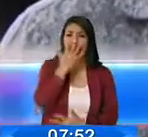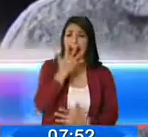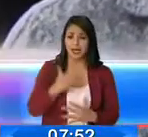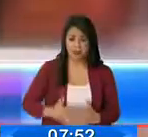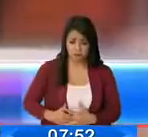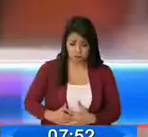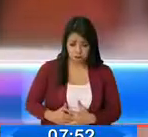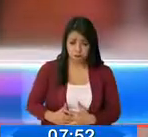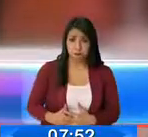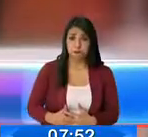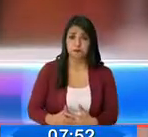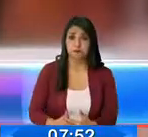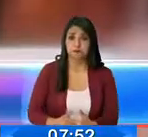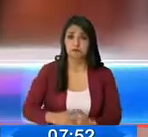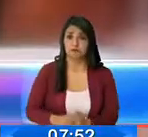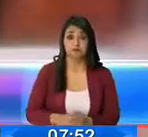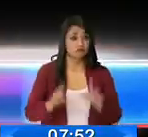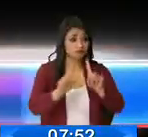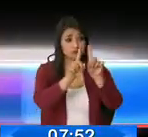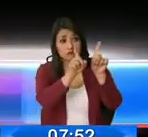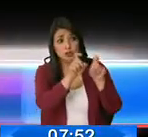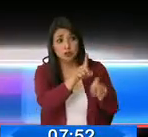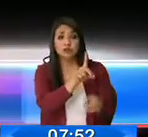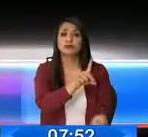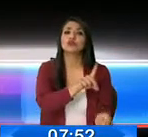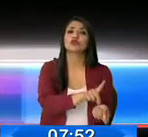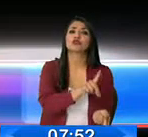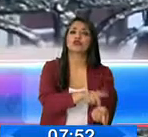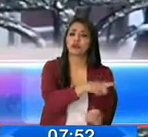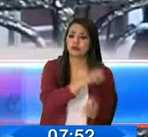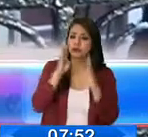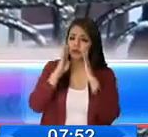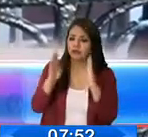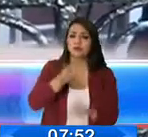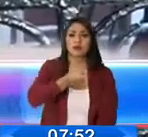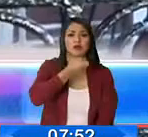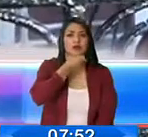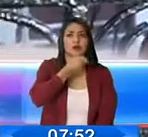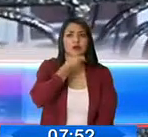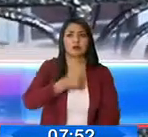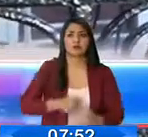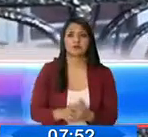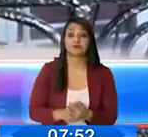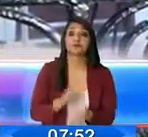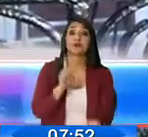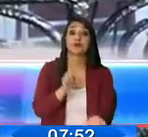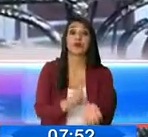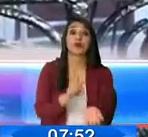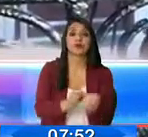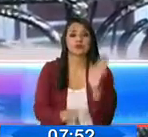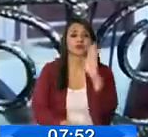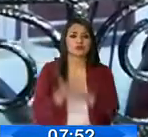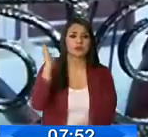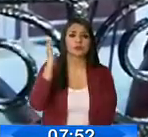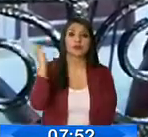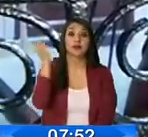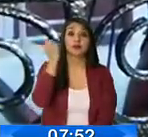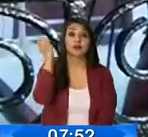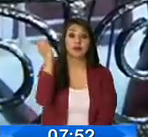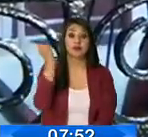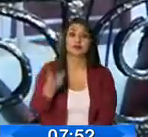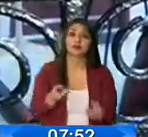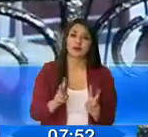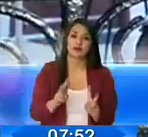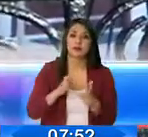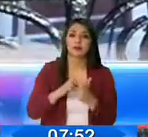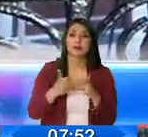de sangre. Quisimos conocer la versión del médico que la atendió. Al doctor lo llevaron de emergencia porque también tuvo una